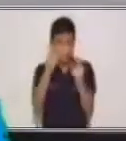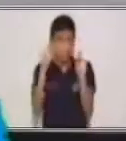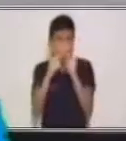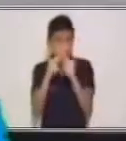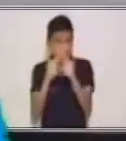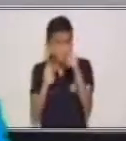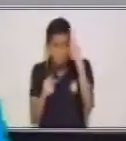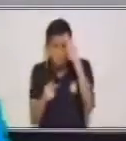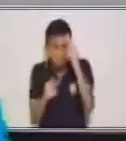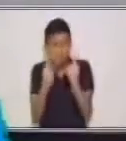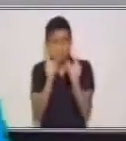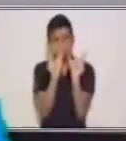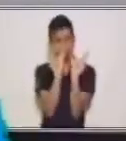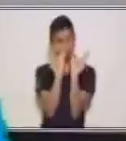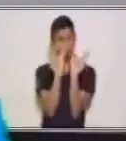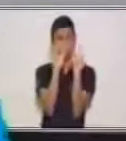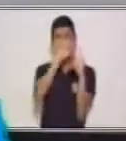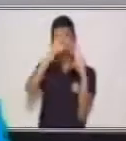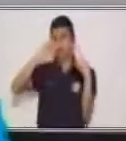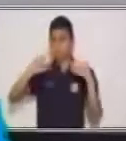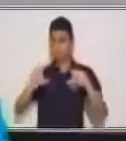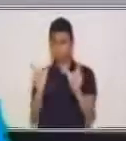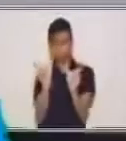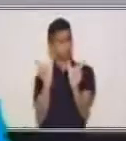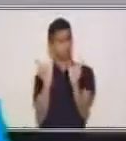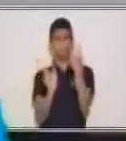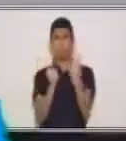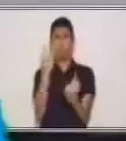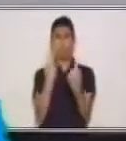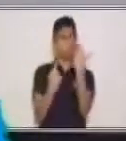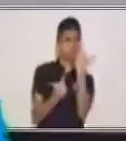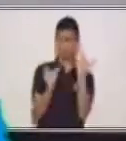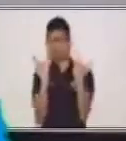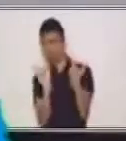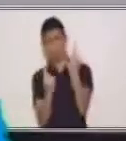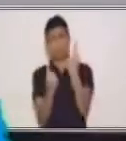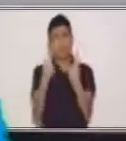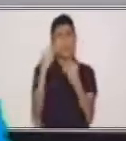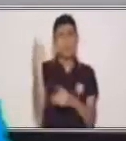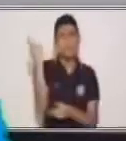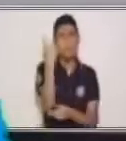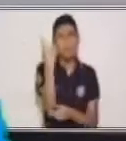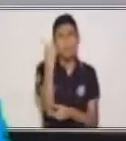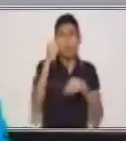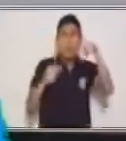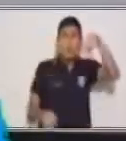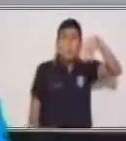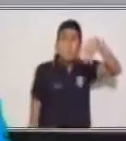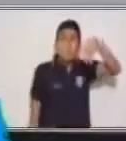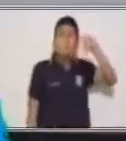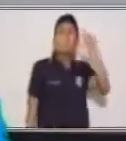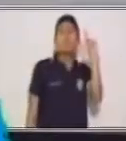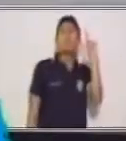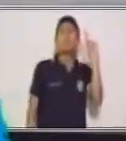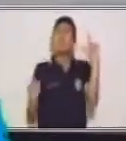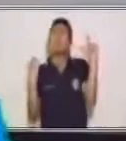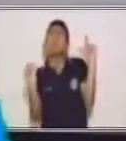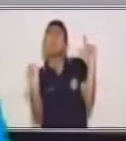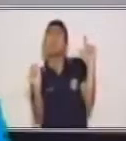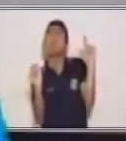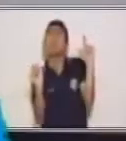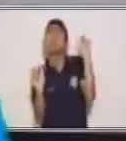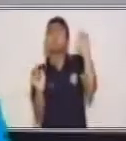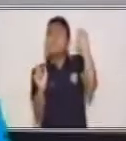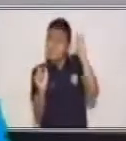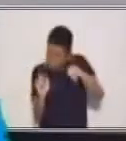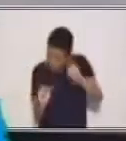¿Se recuerdan cuáles son? A ver, ¿cuáles serán? ¿Será la mayúscula y el punto? Bueno, eso